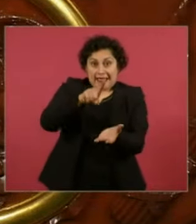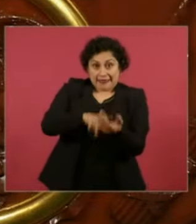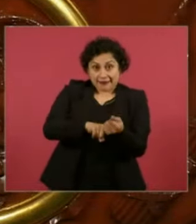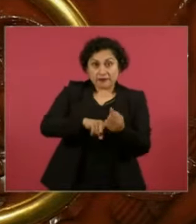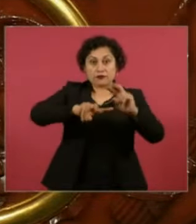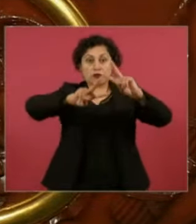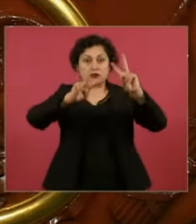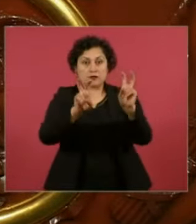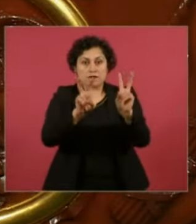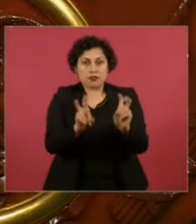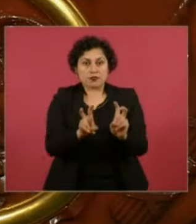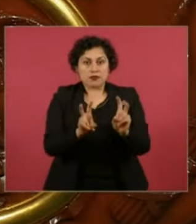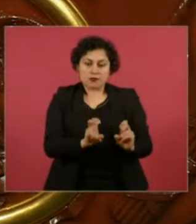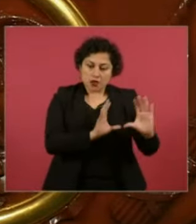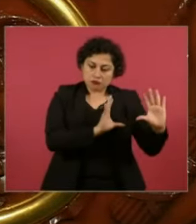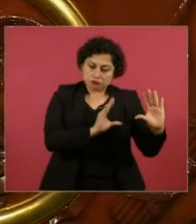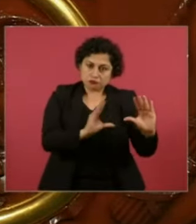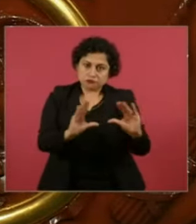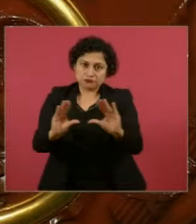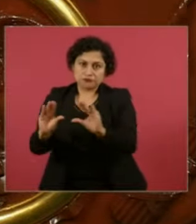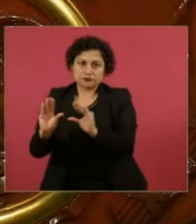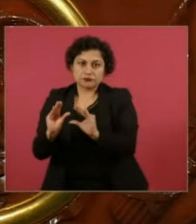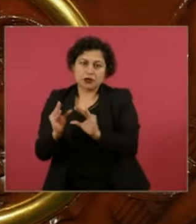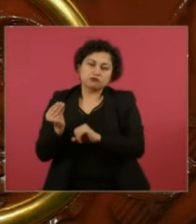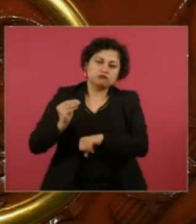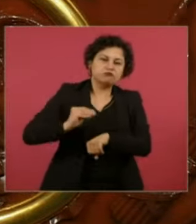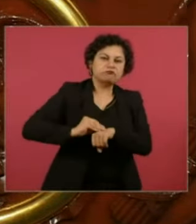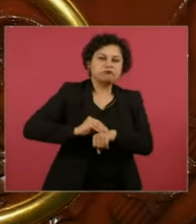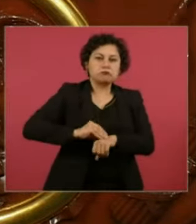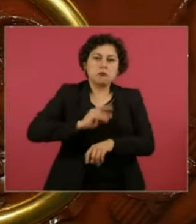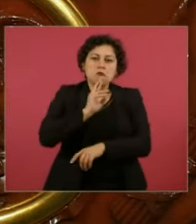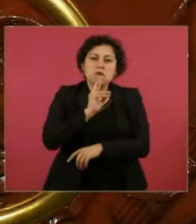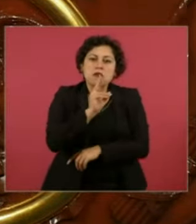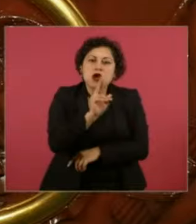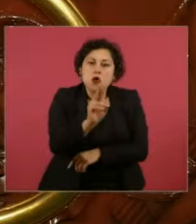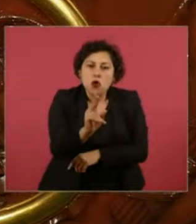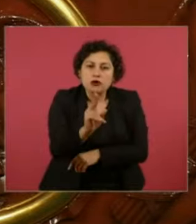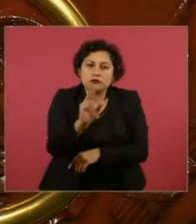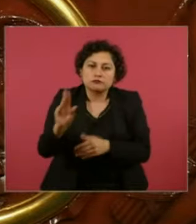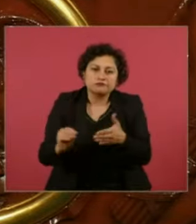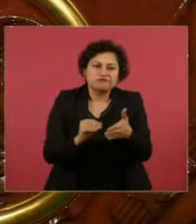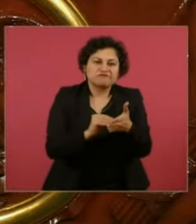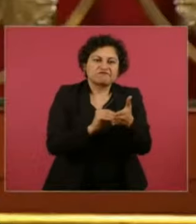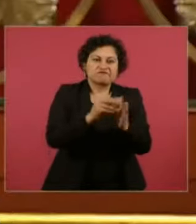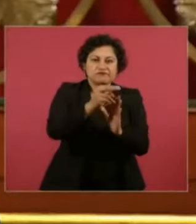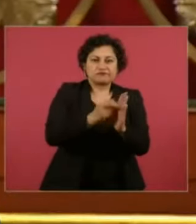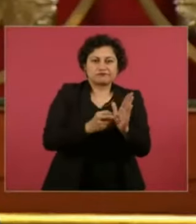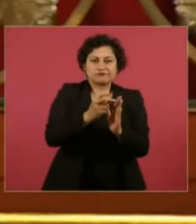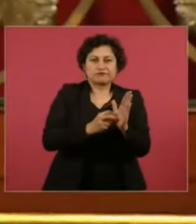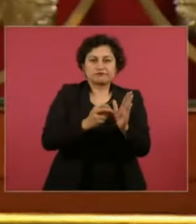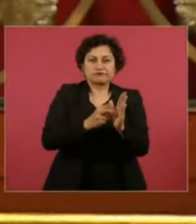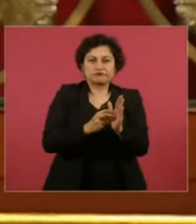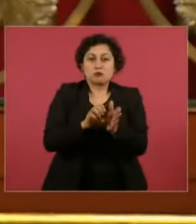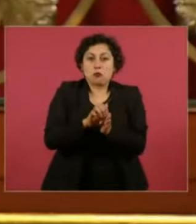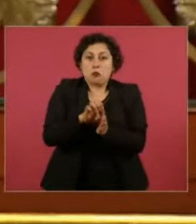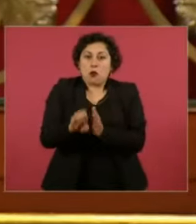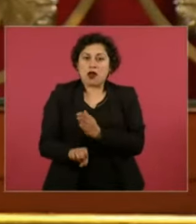a reformular a partir de este planteamiento del presidente López Obrador, en el sentido